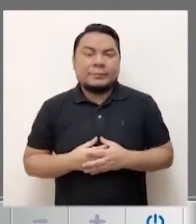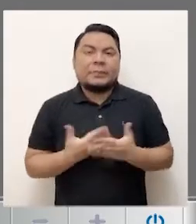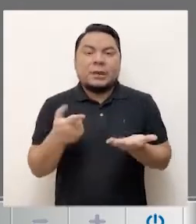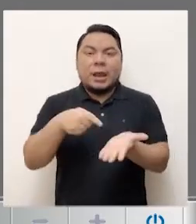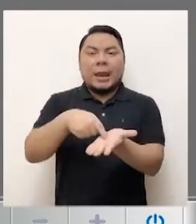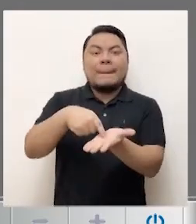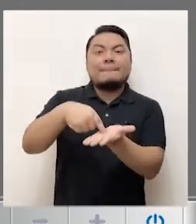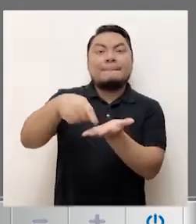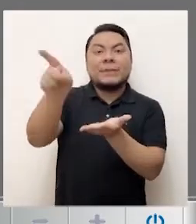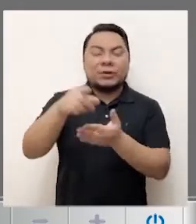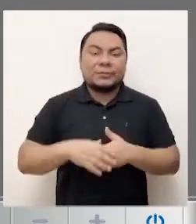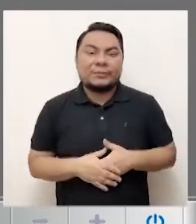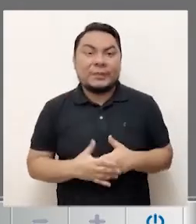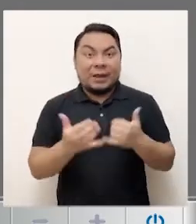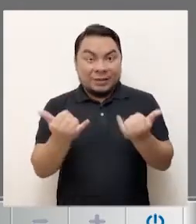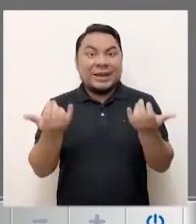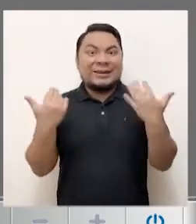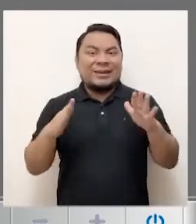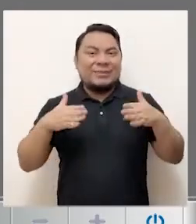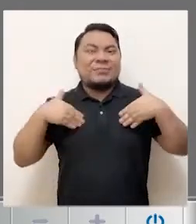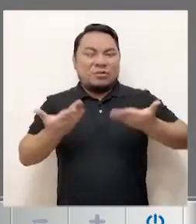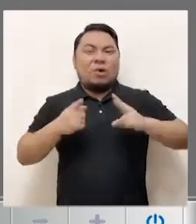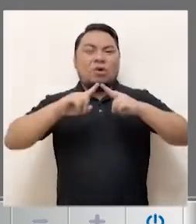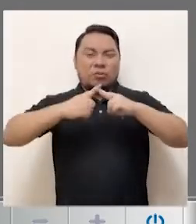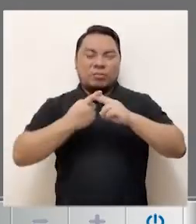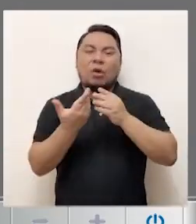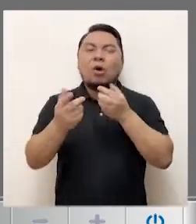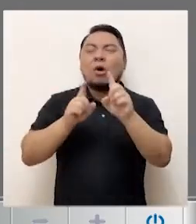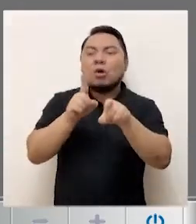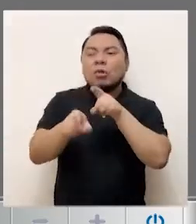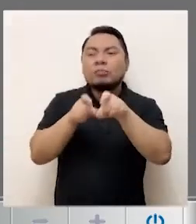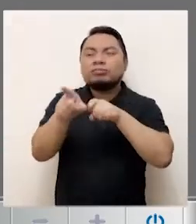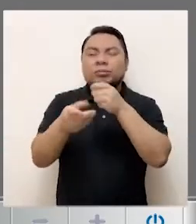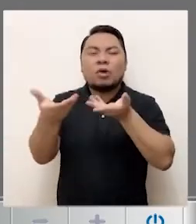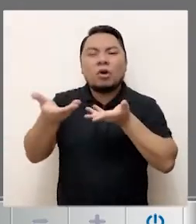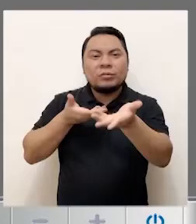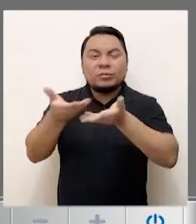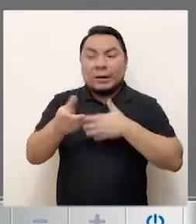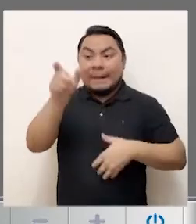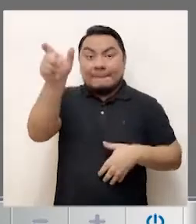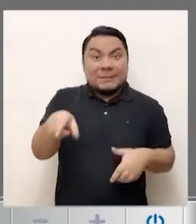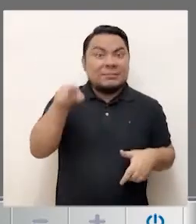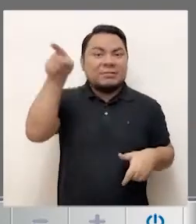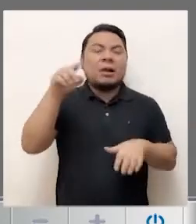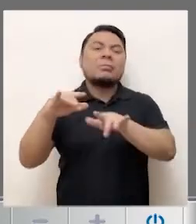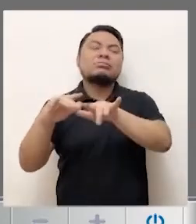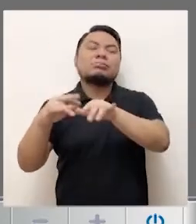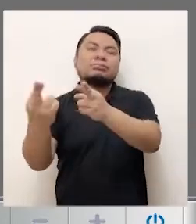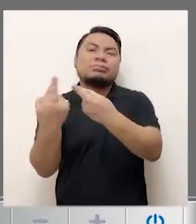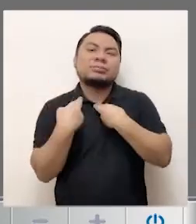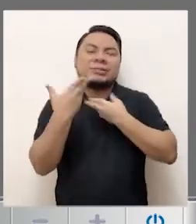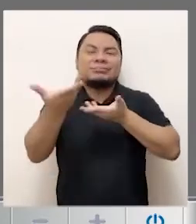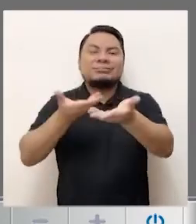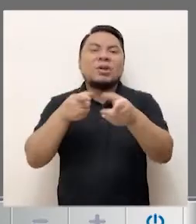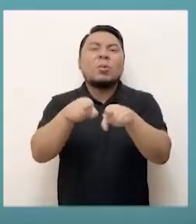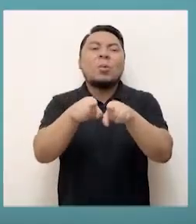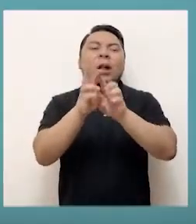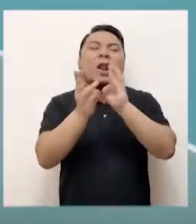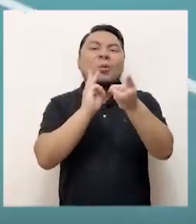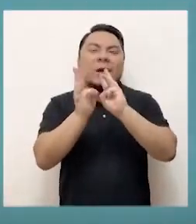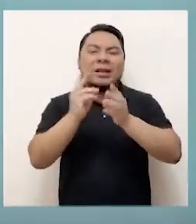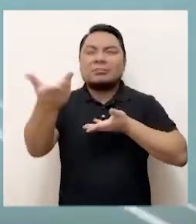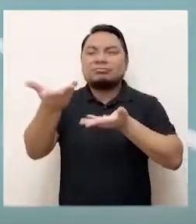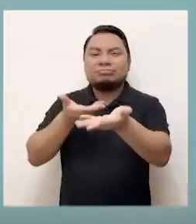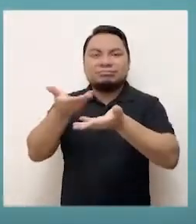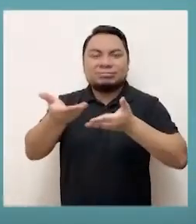en el botón de envío. Ahora usted ya puede comenzar a hacer su consulta. Un asesor le responderá. Por